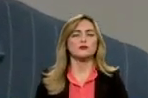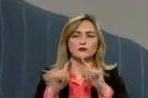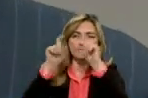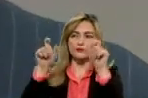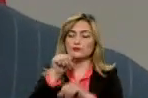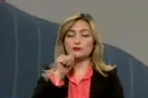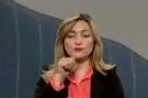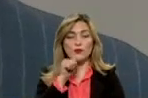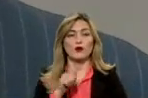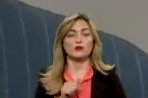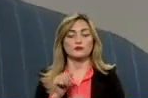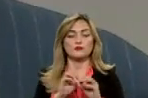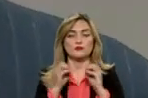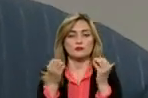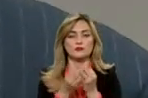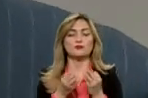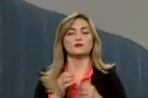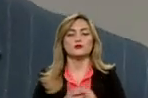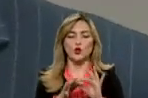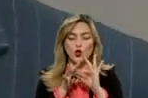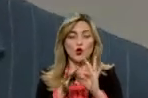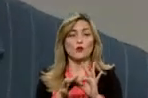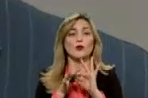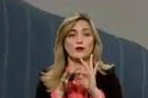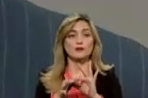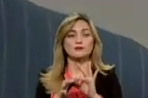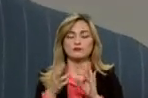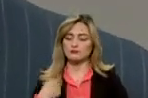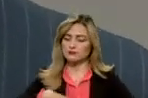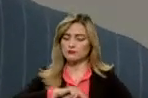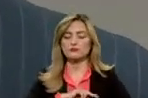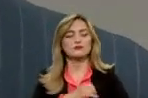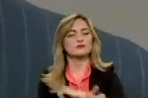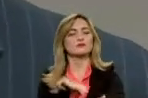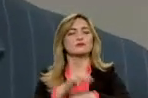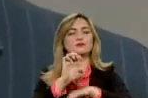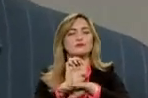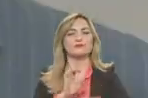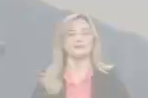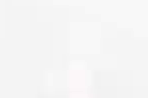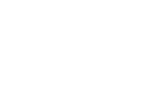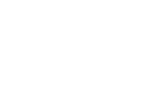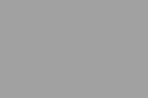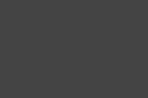privadas, de sus ONGs, para cooperar con nosotros como país.